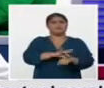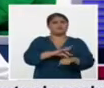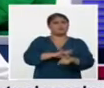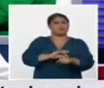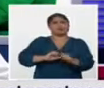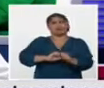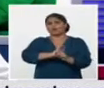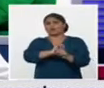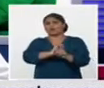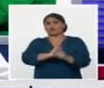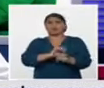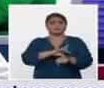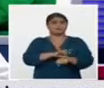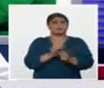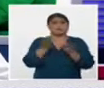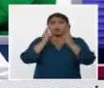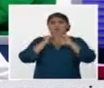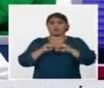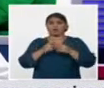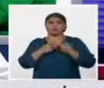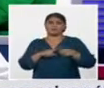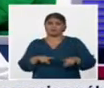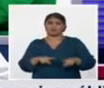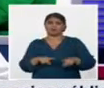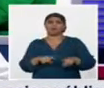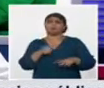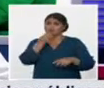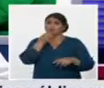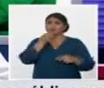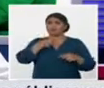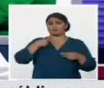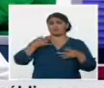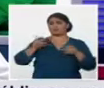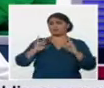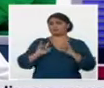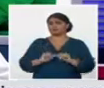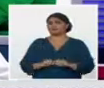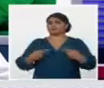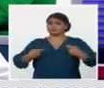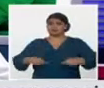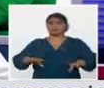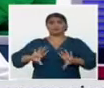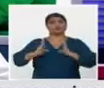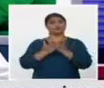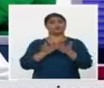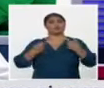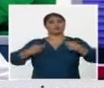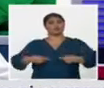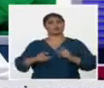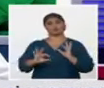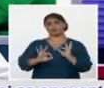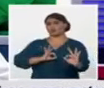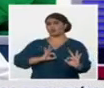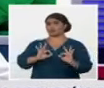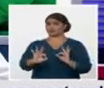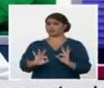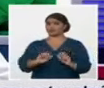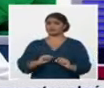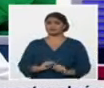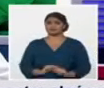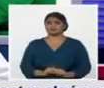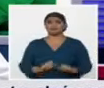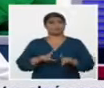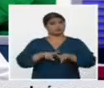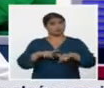asistiendo a una evolución de la enfermedad que hace muy malo el pronóstico